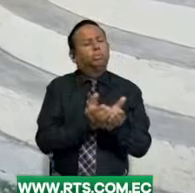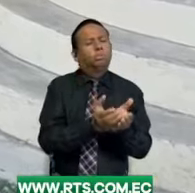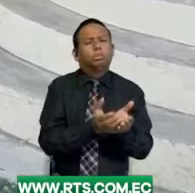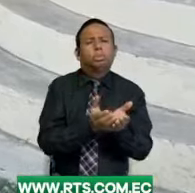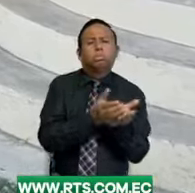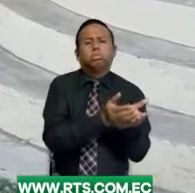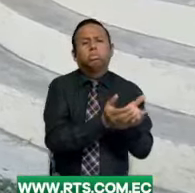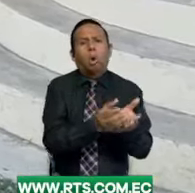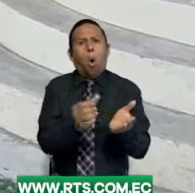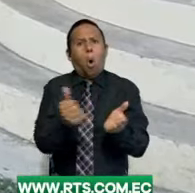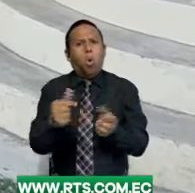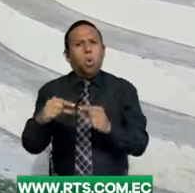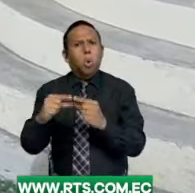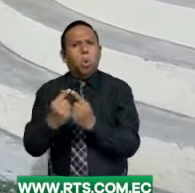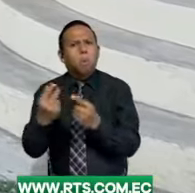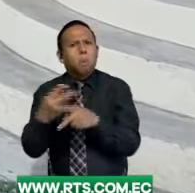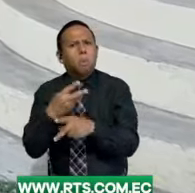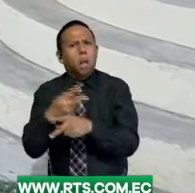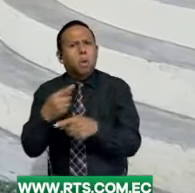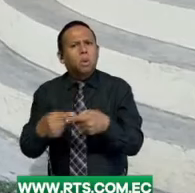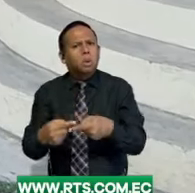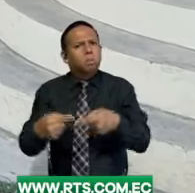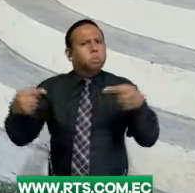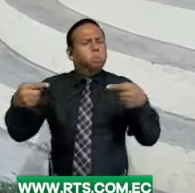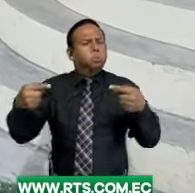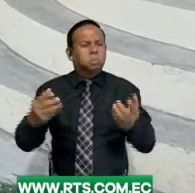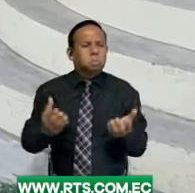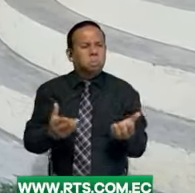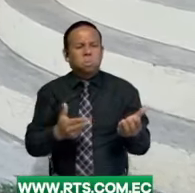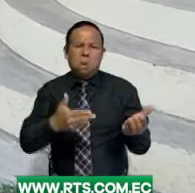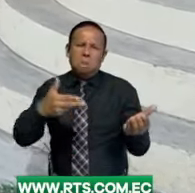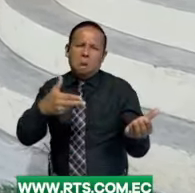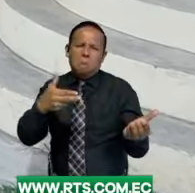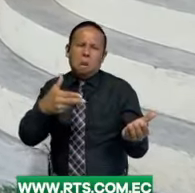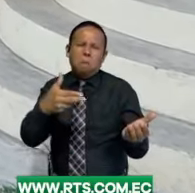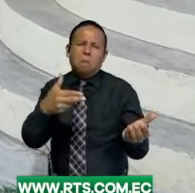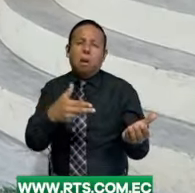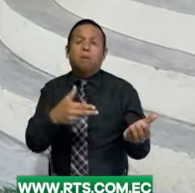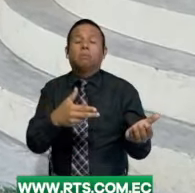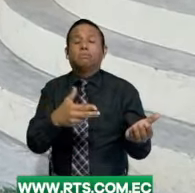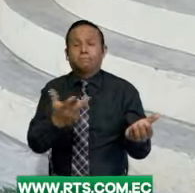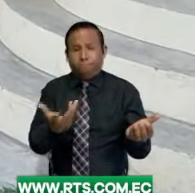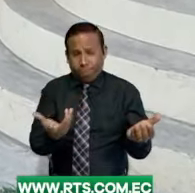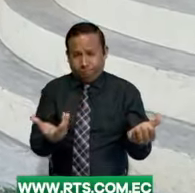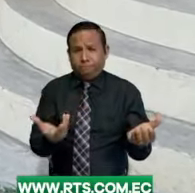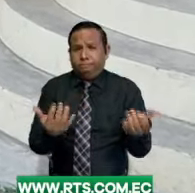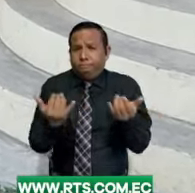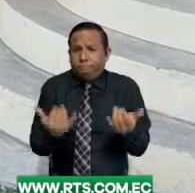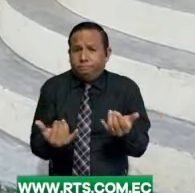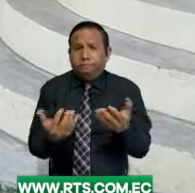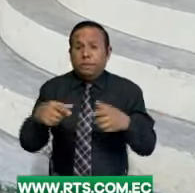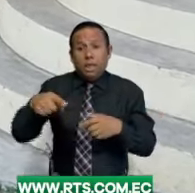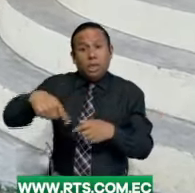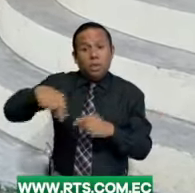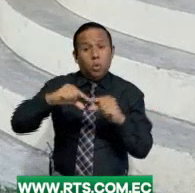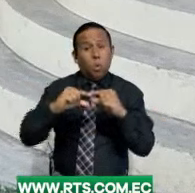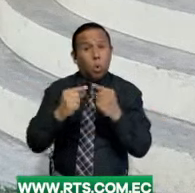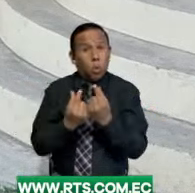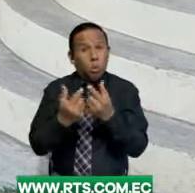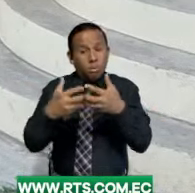lucha de poderes de este grupo armado organizado, en donde existe un fraccionamiento de este grupo